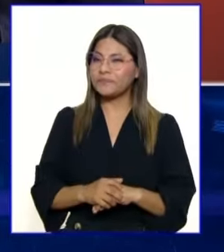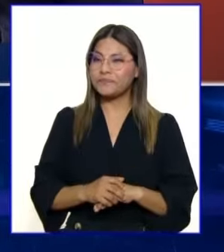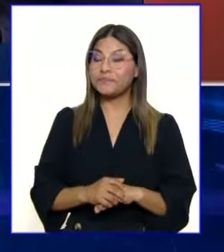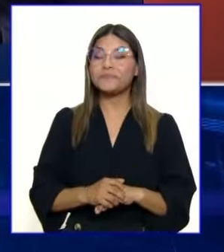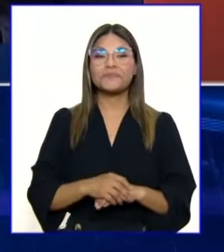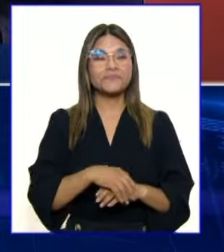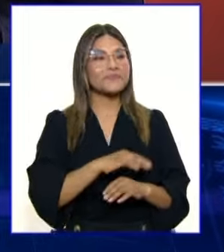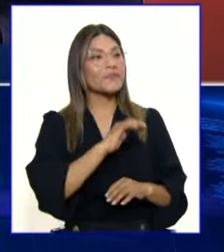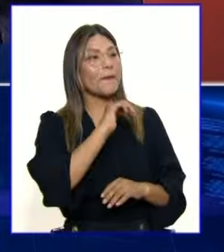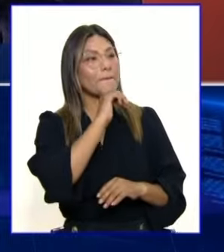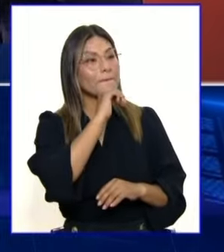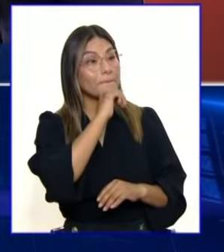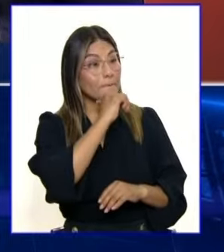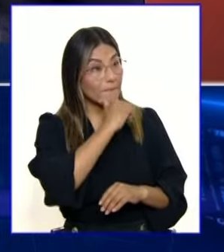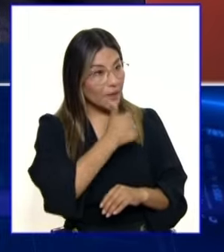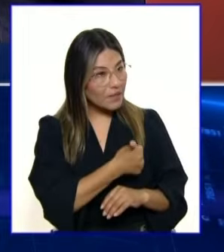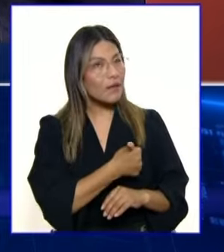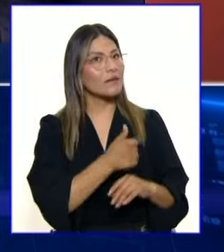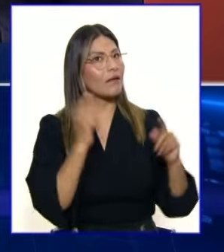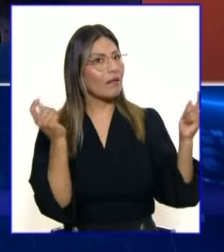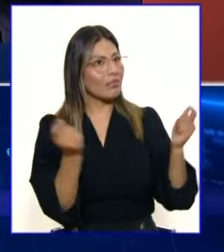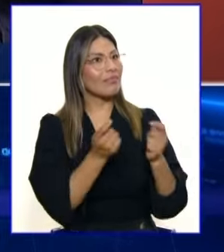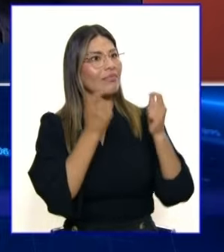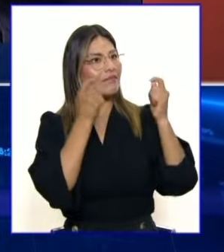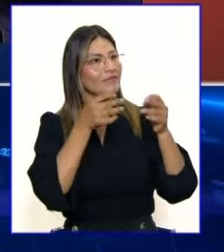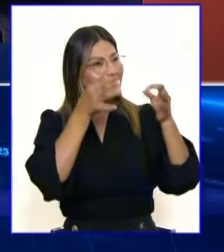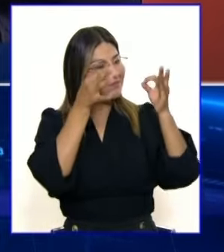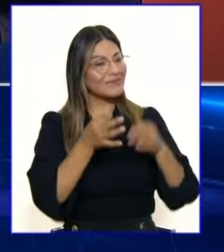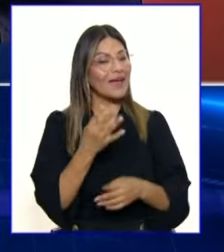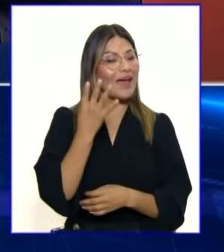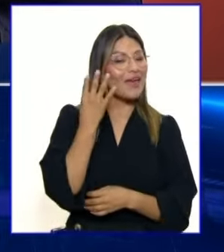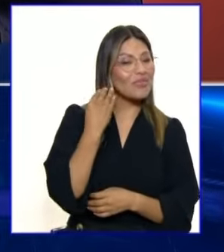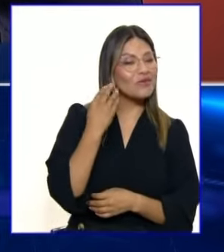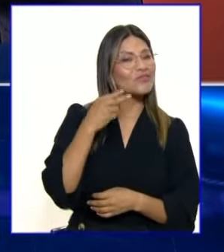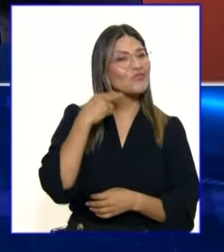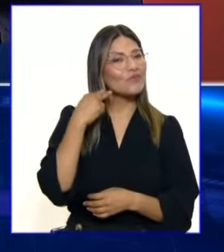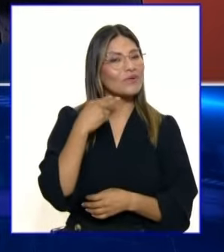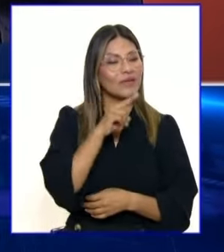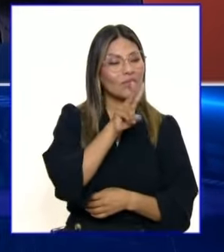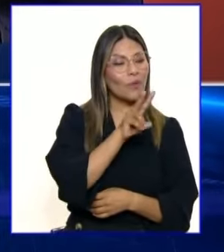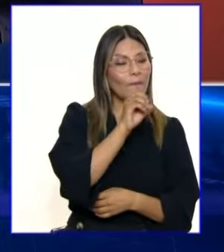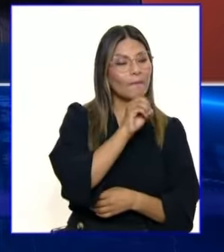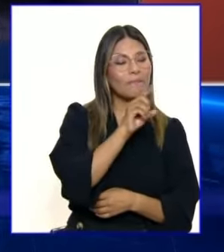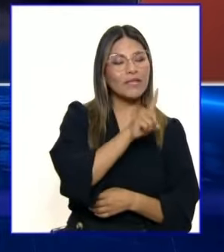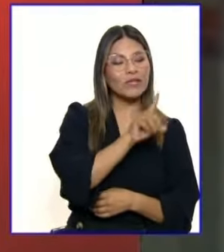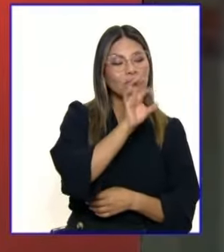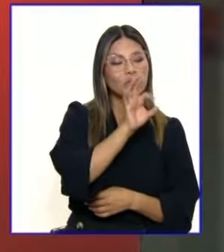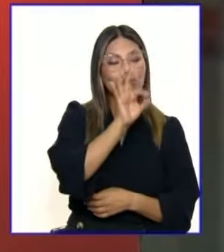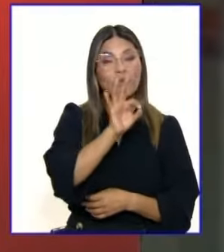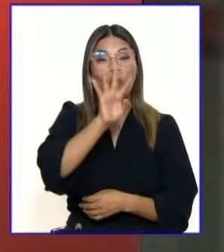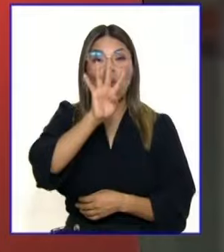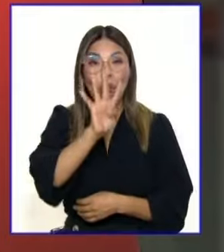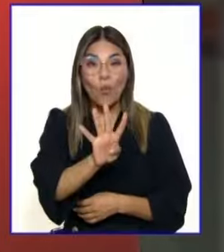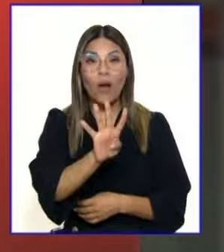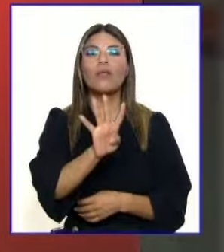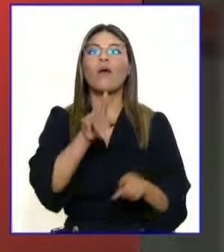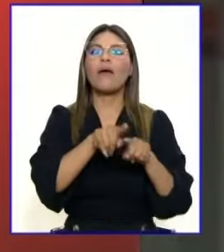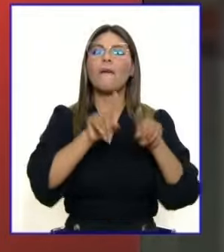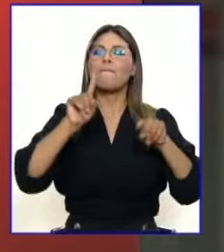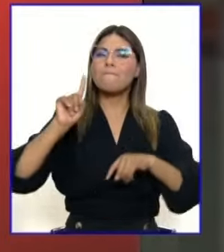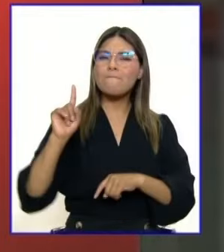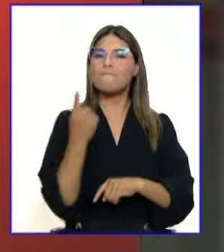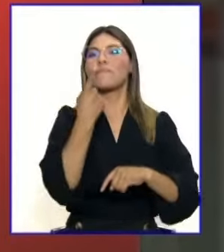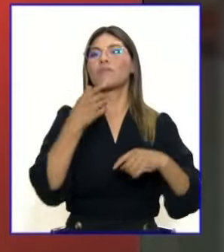muy importante, porque fue precisamente un 14 de noviembre de 1994 cuando se establecen relaciones